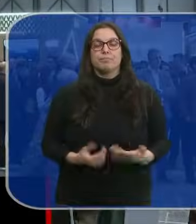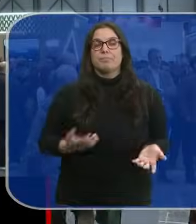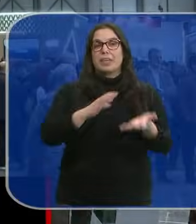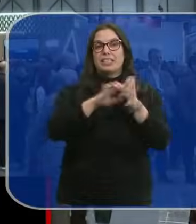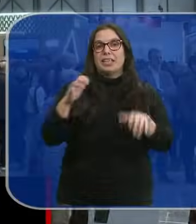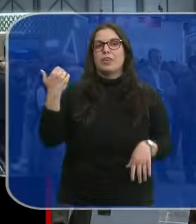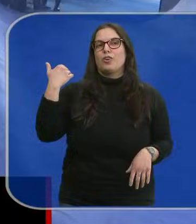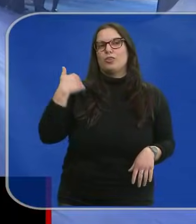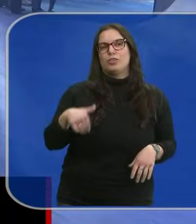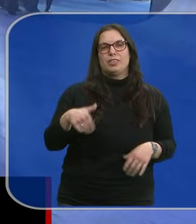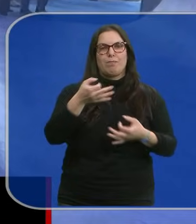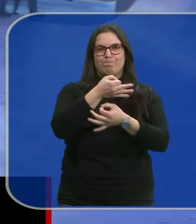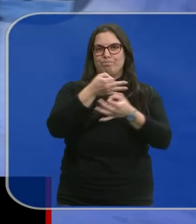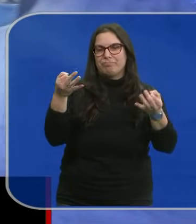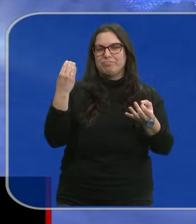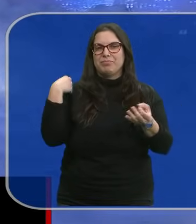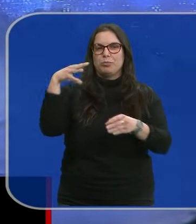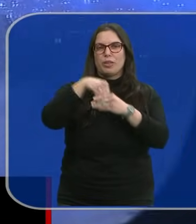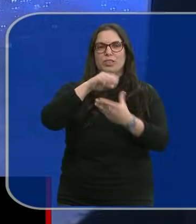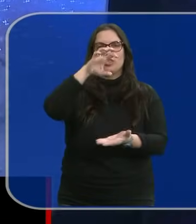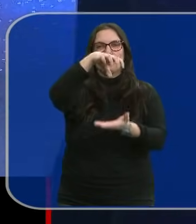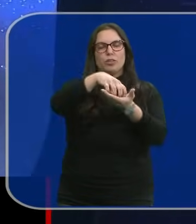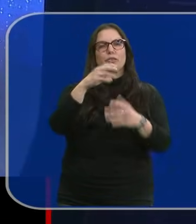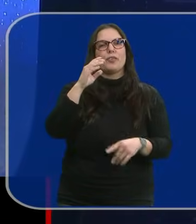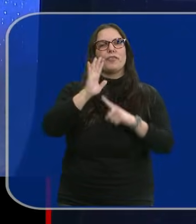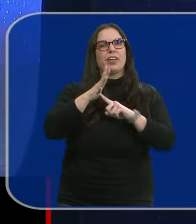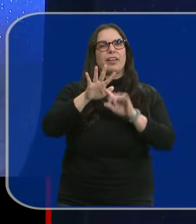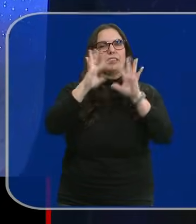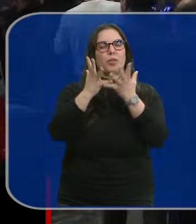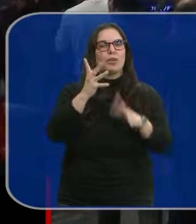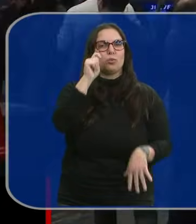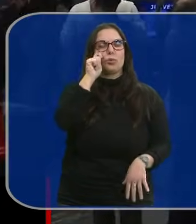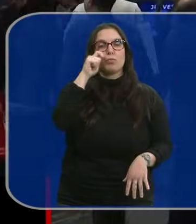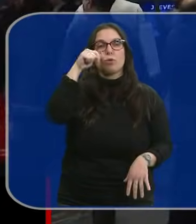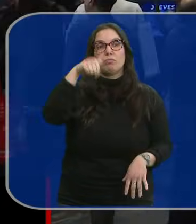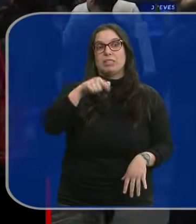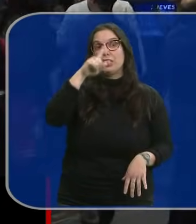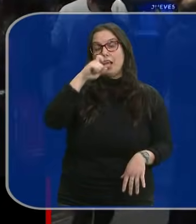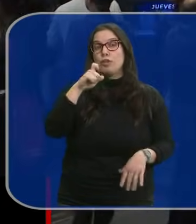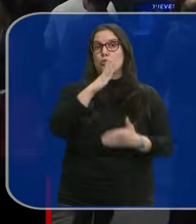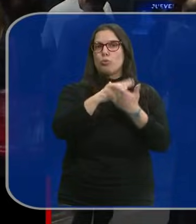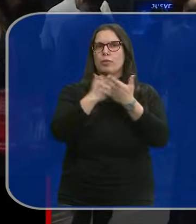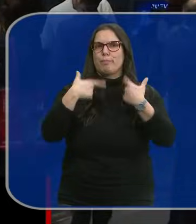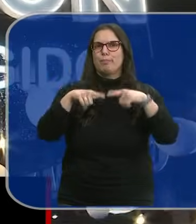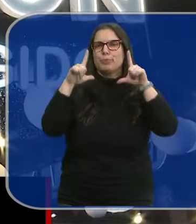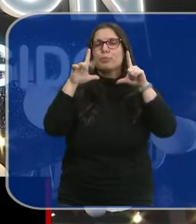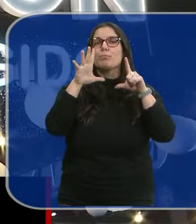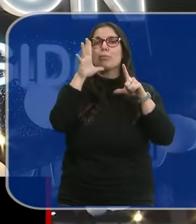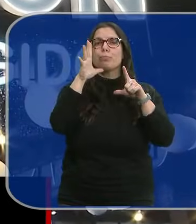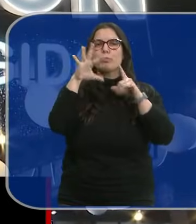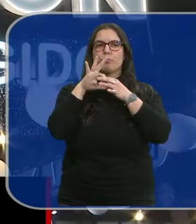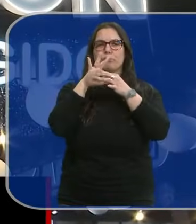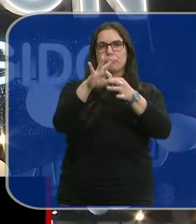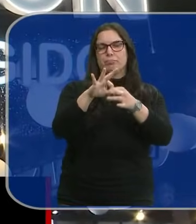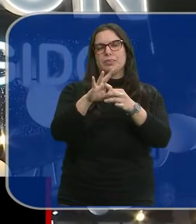Castilla y León ya luce en todo su esplendor en la Feria Internacional de Turismo. Nuestra comunidad este año es protagonista por la oferta relacionada con el